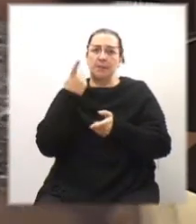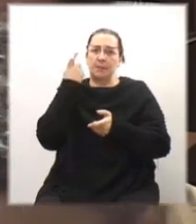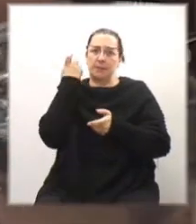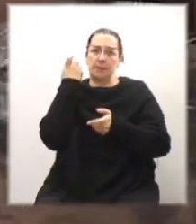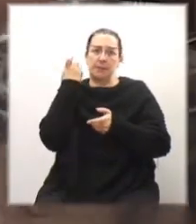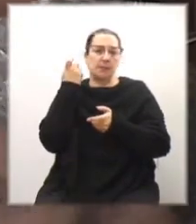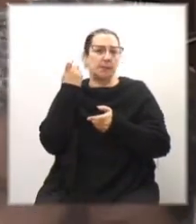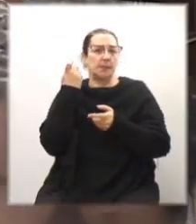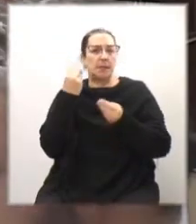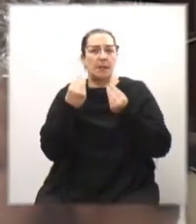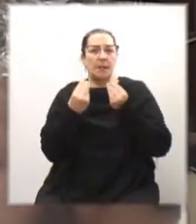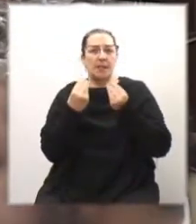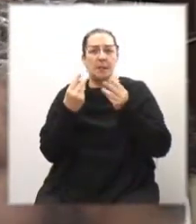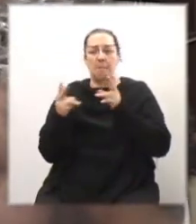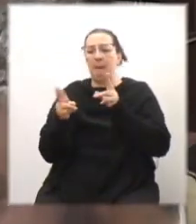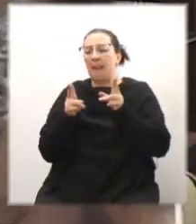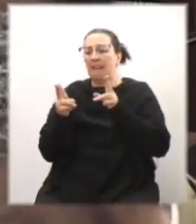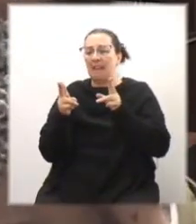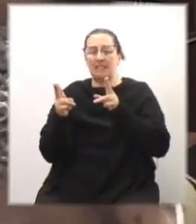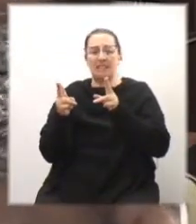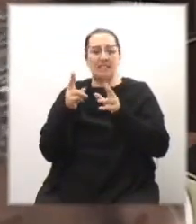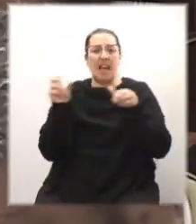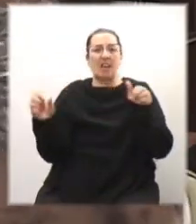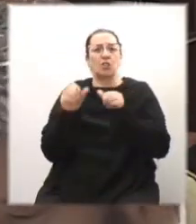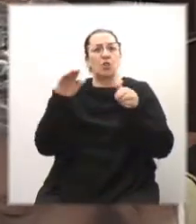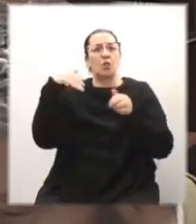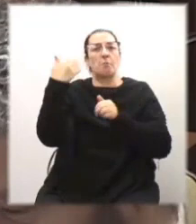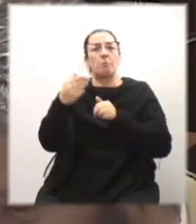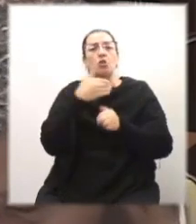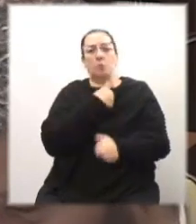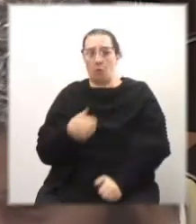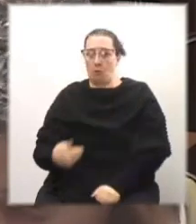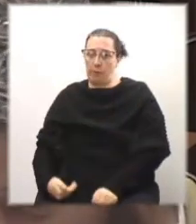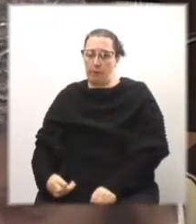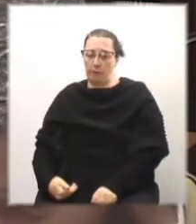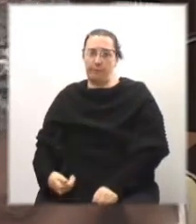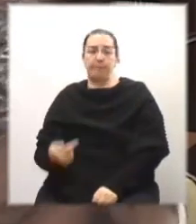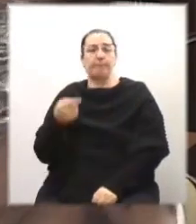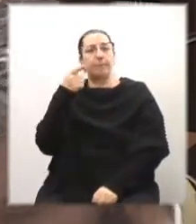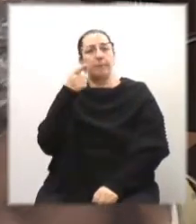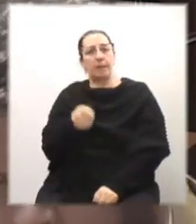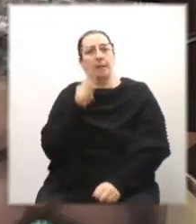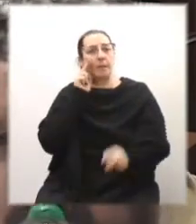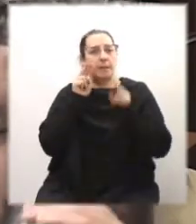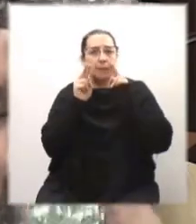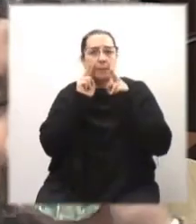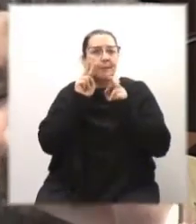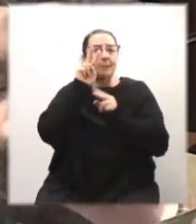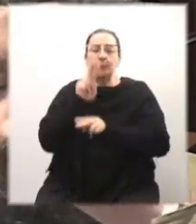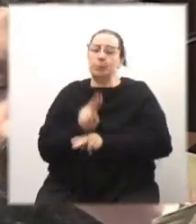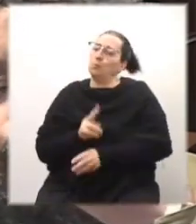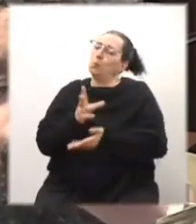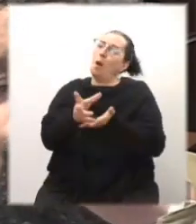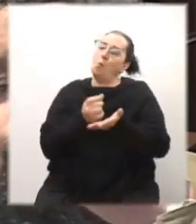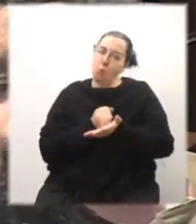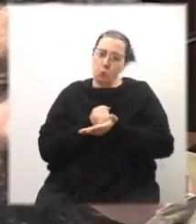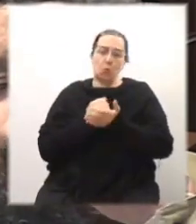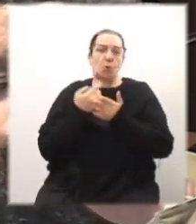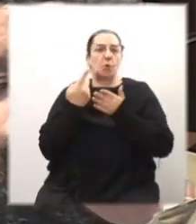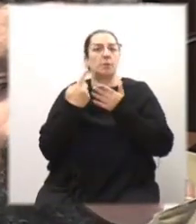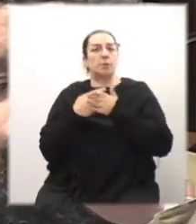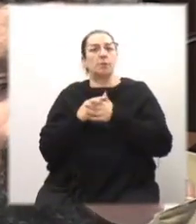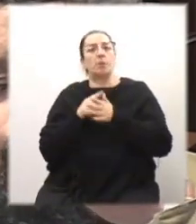márgenes de acción del próximo gobierno. Es así que asistimos al uso y abuso de instrumentos tales como